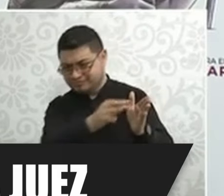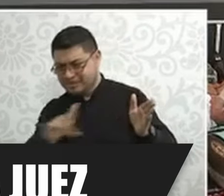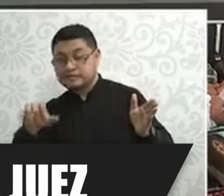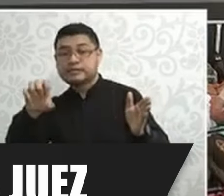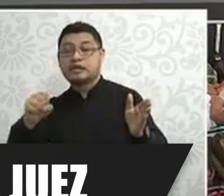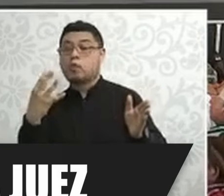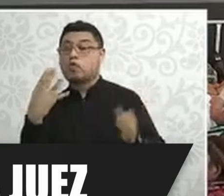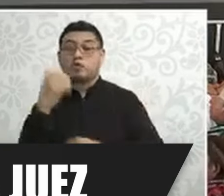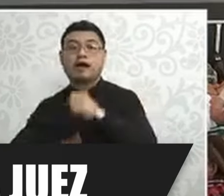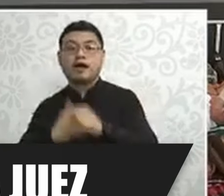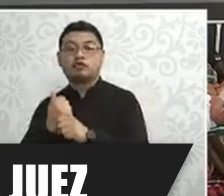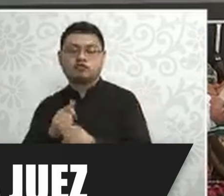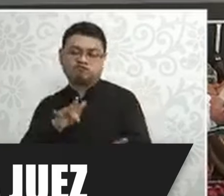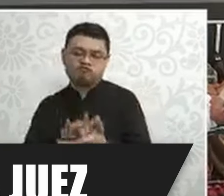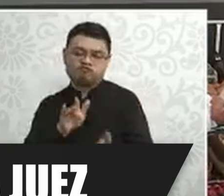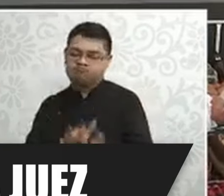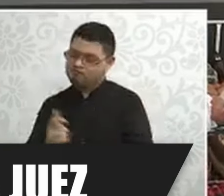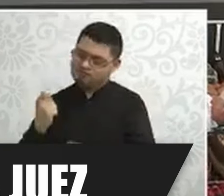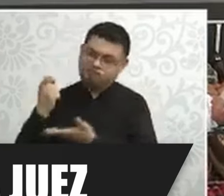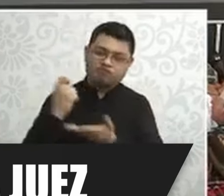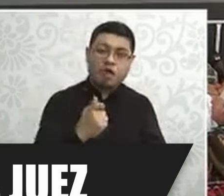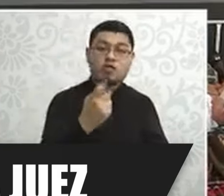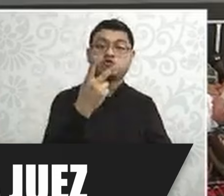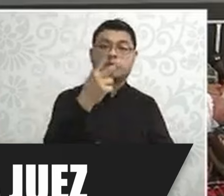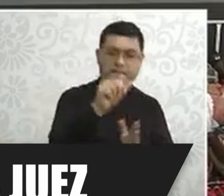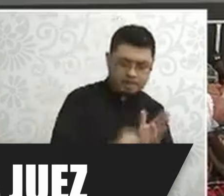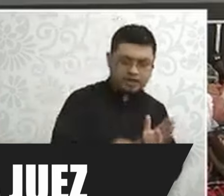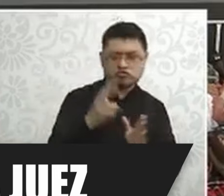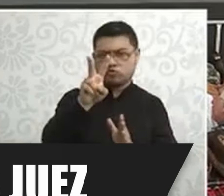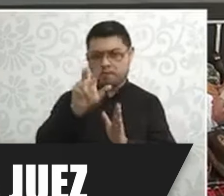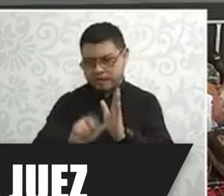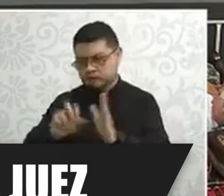a 64 años de edad van a tener un apoyo bimestral. Todas. Todas.